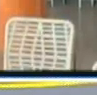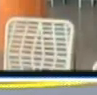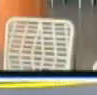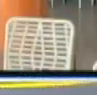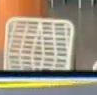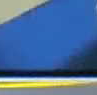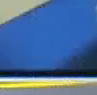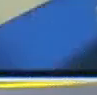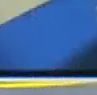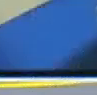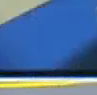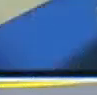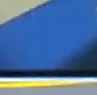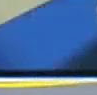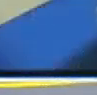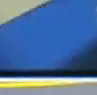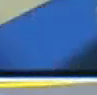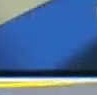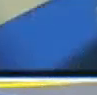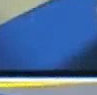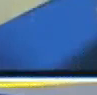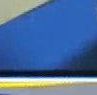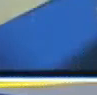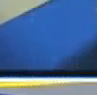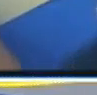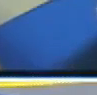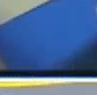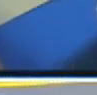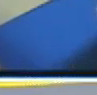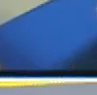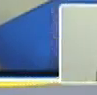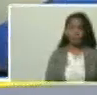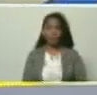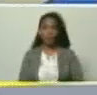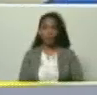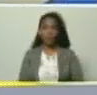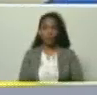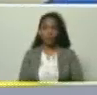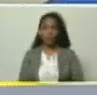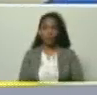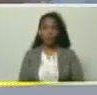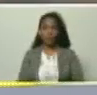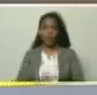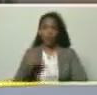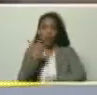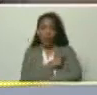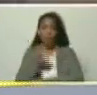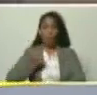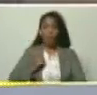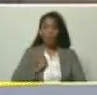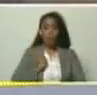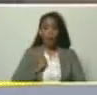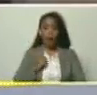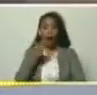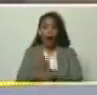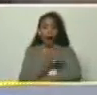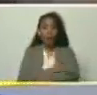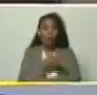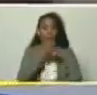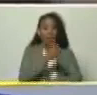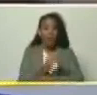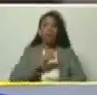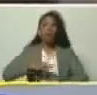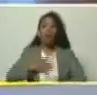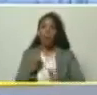los adultos. Así que el que no se haya vacunado, aproveche y vacúnese para que se proteja. Y